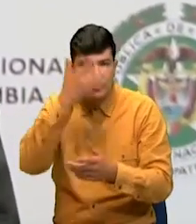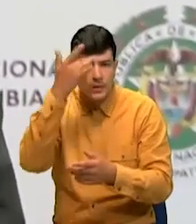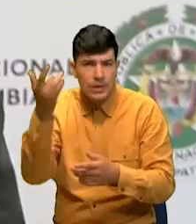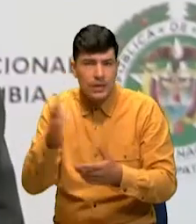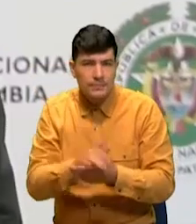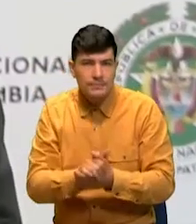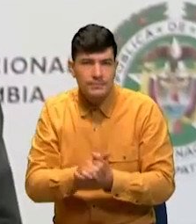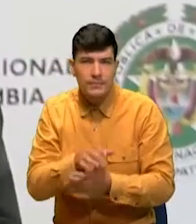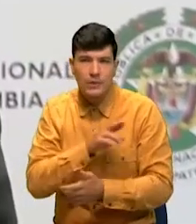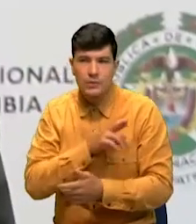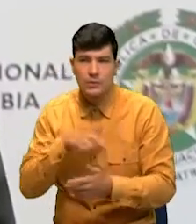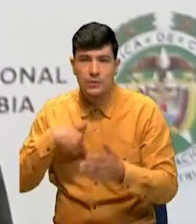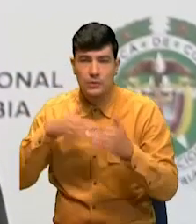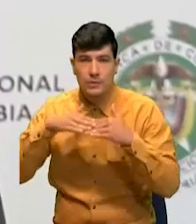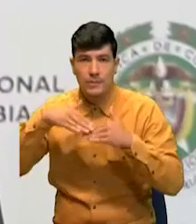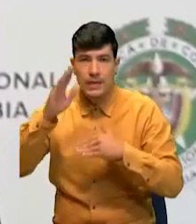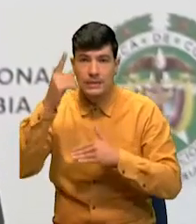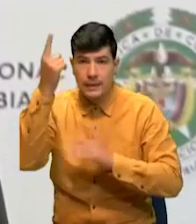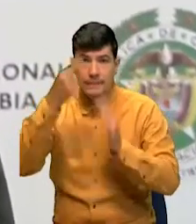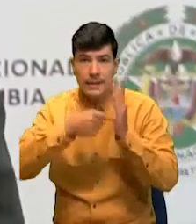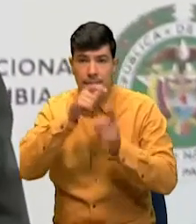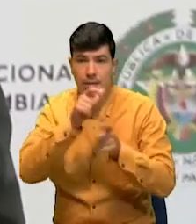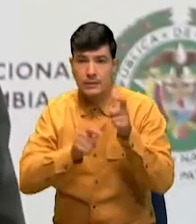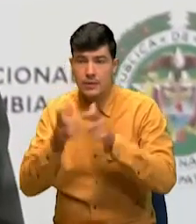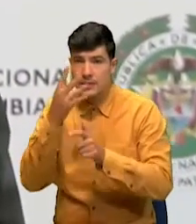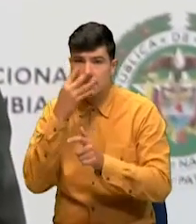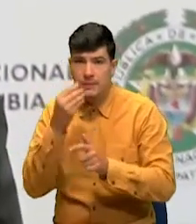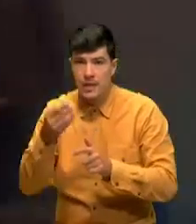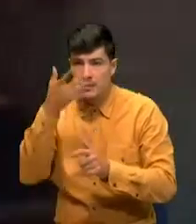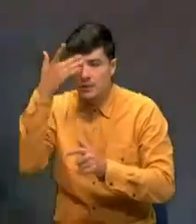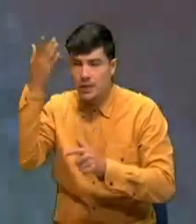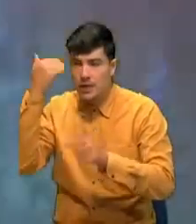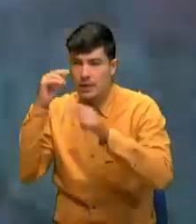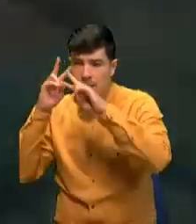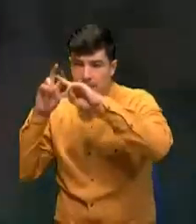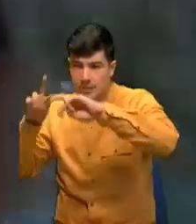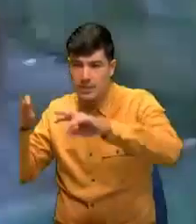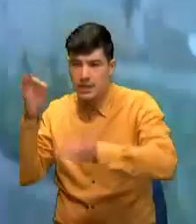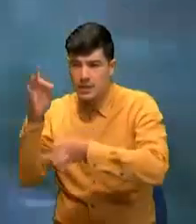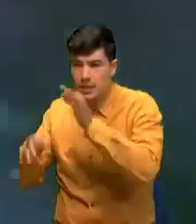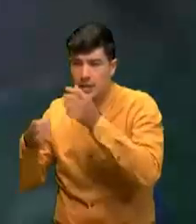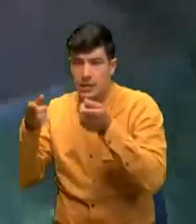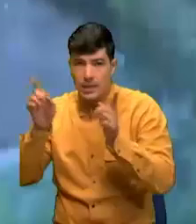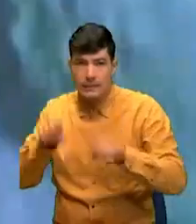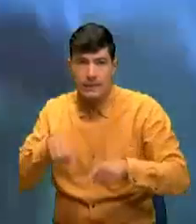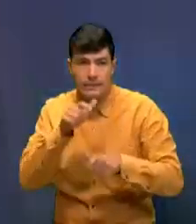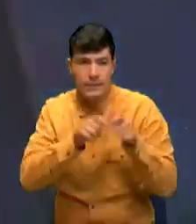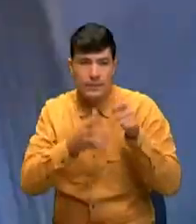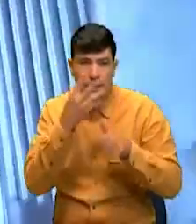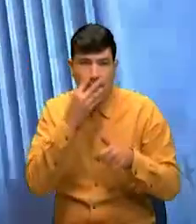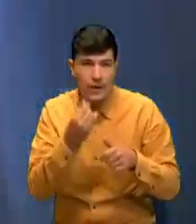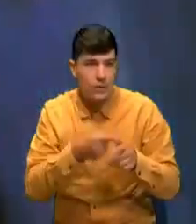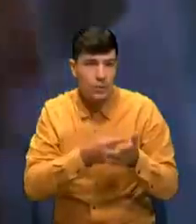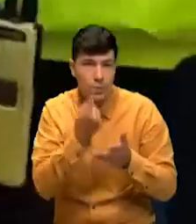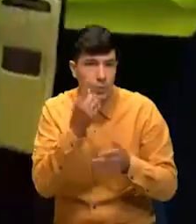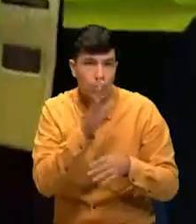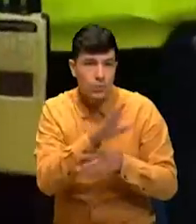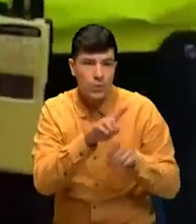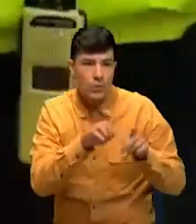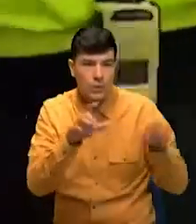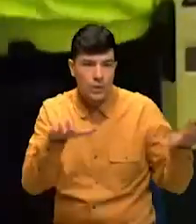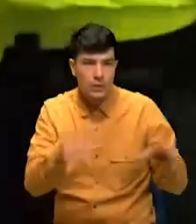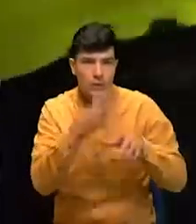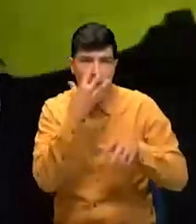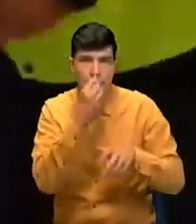los mil delincuentes capturados tanto por investigaciones judiciales como en flagrancia los sujetos capturados mediante